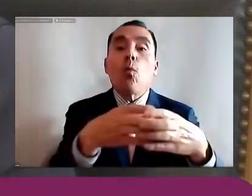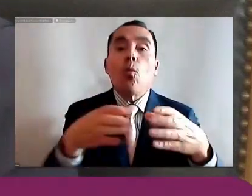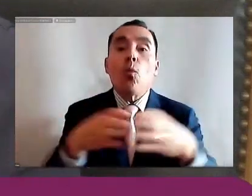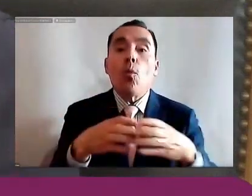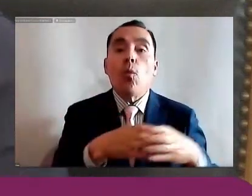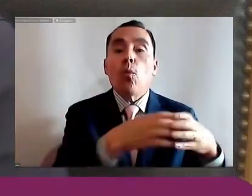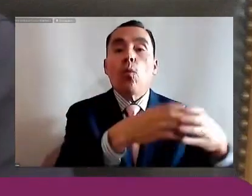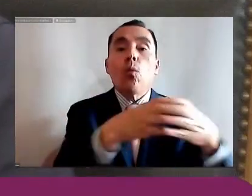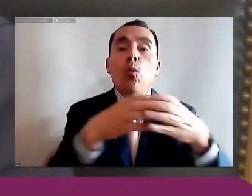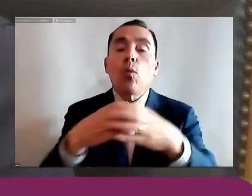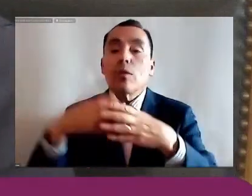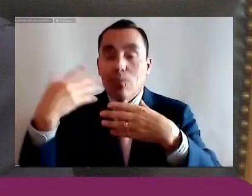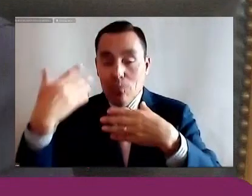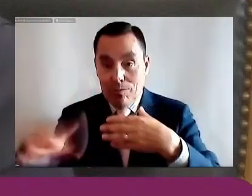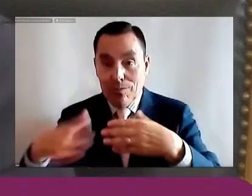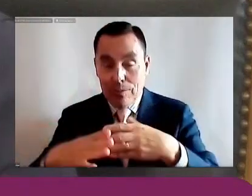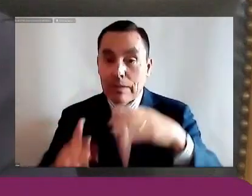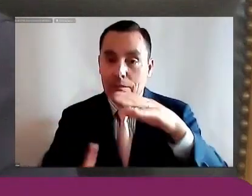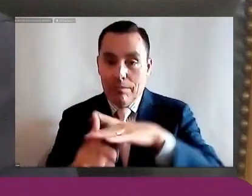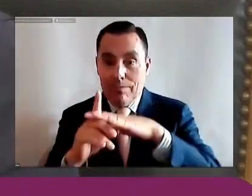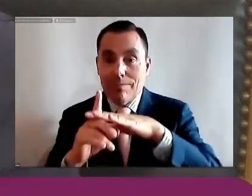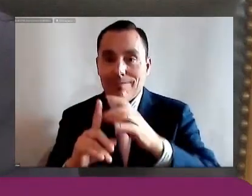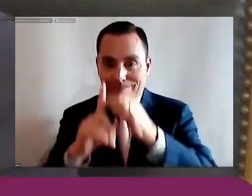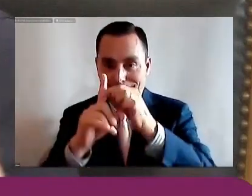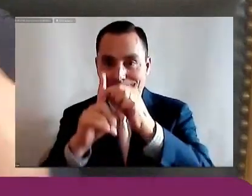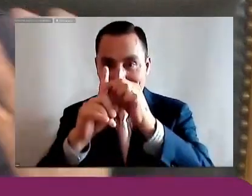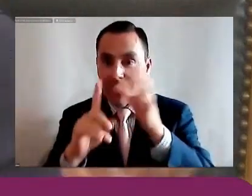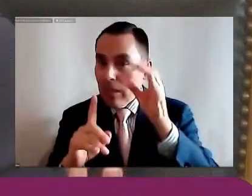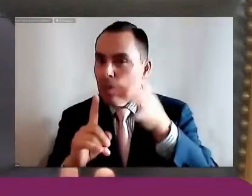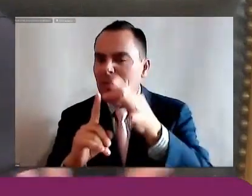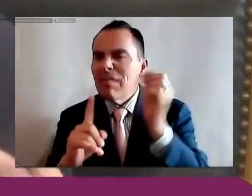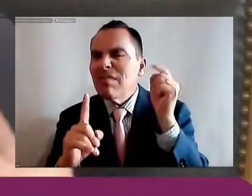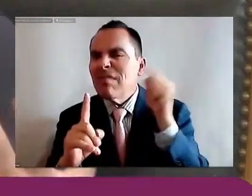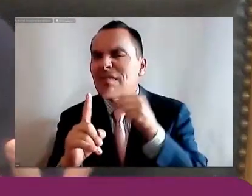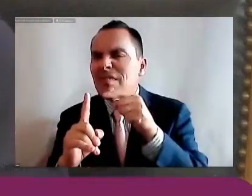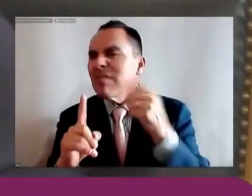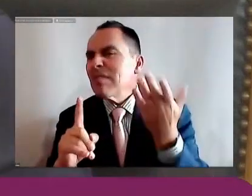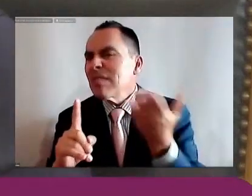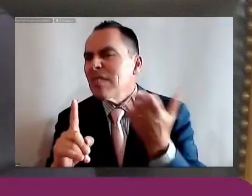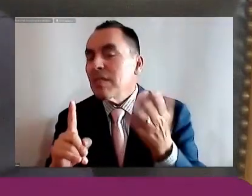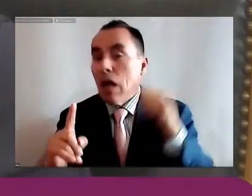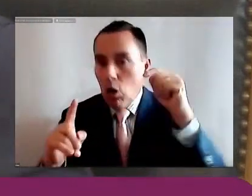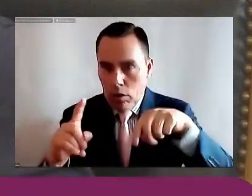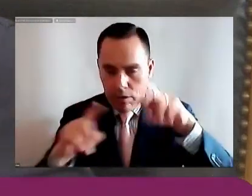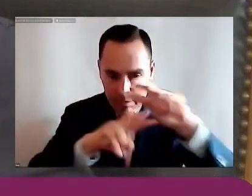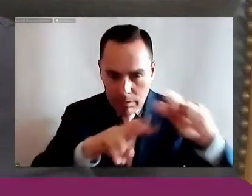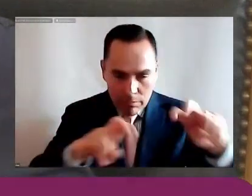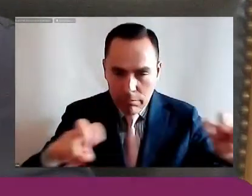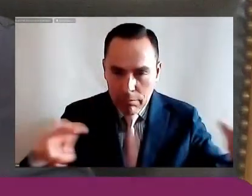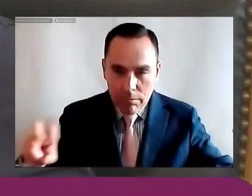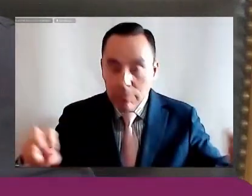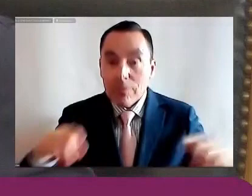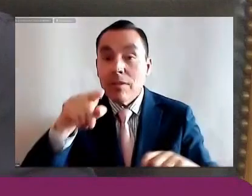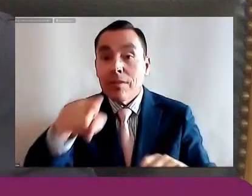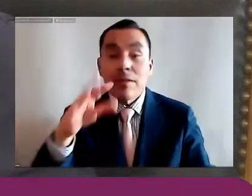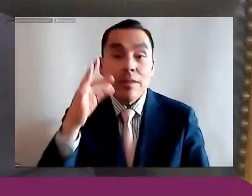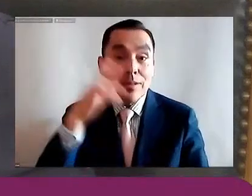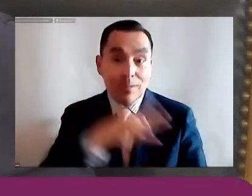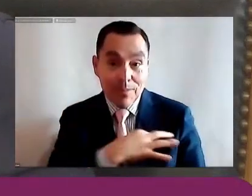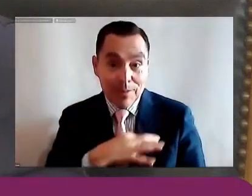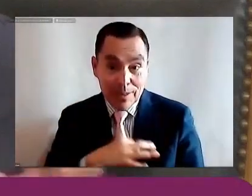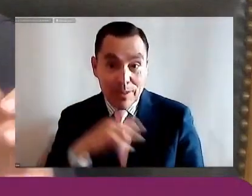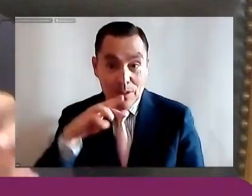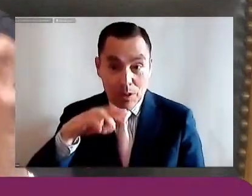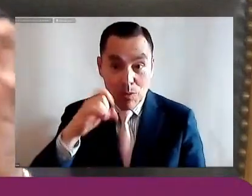que son y creemos que son fundamentales. Porque en este análisis de caso al que hizo referencia la ministra Muñoz, pudimos